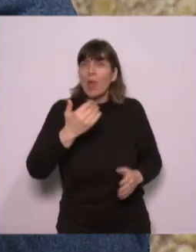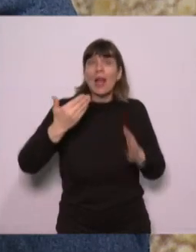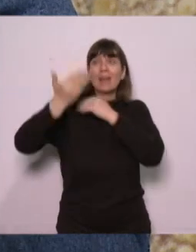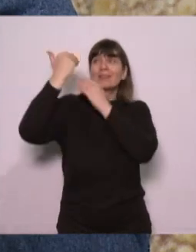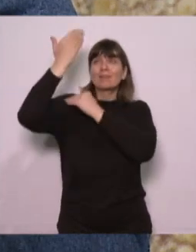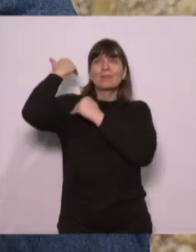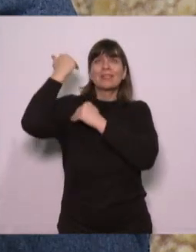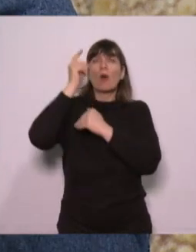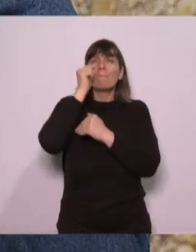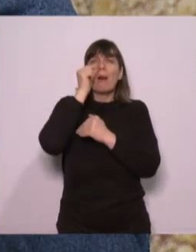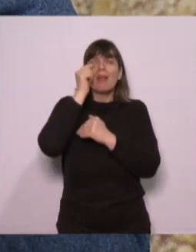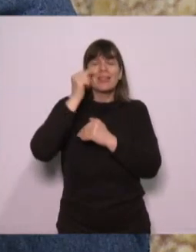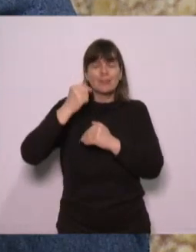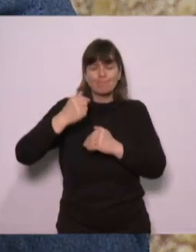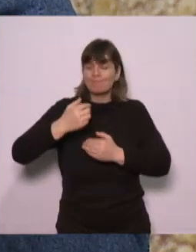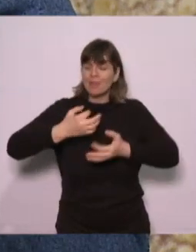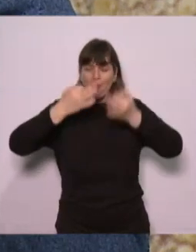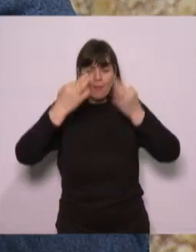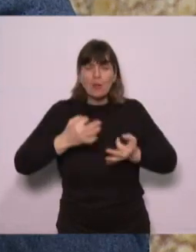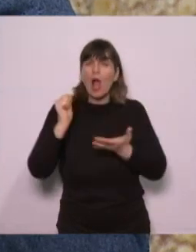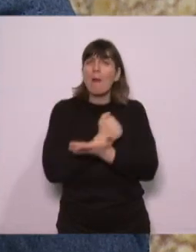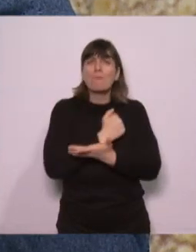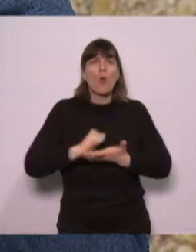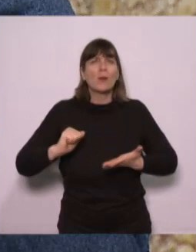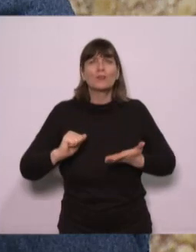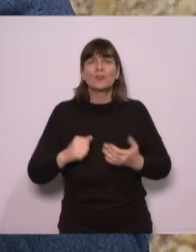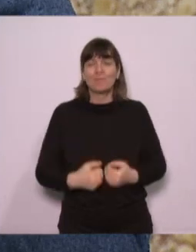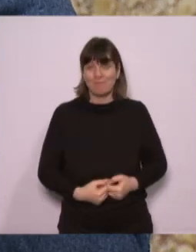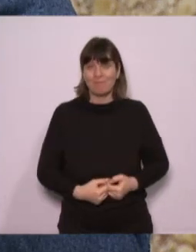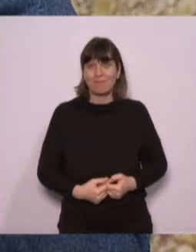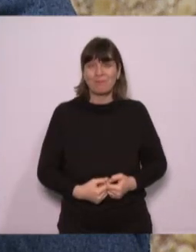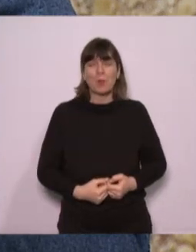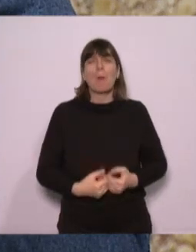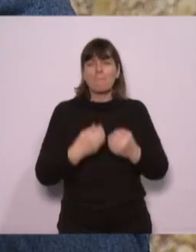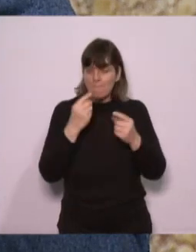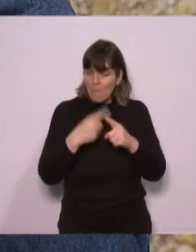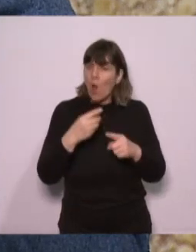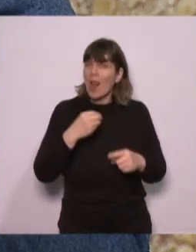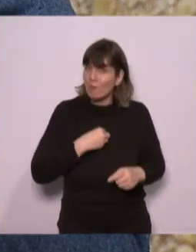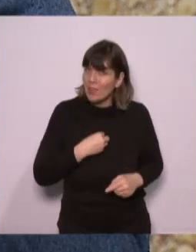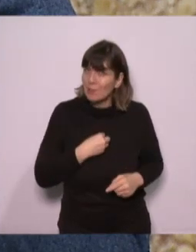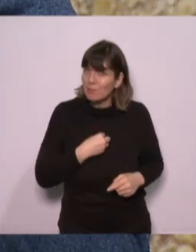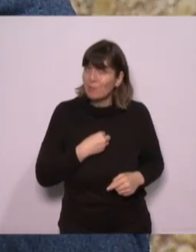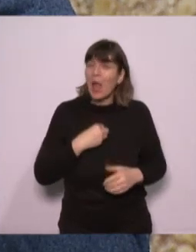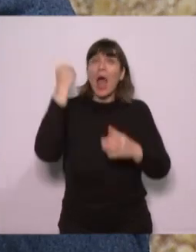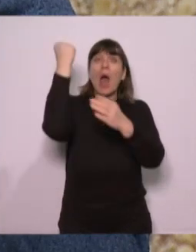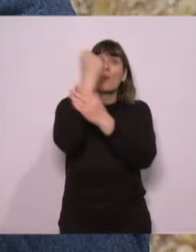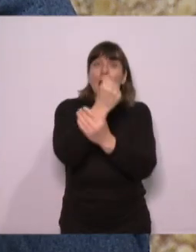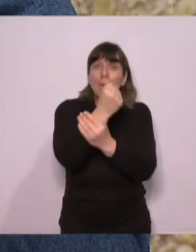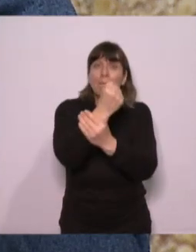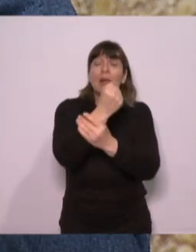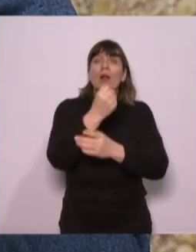nuestros antepasados fueron considerados dignos de aprobación. Por la fe,